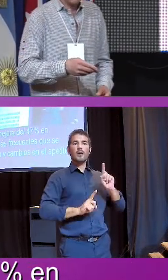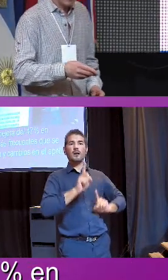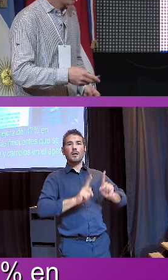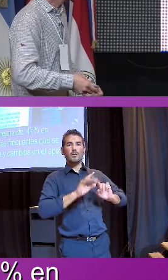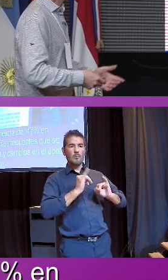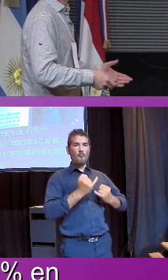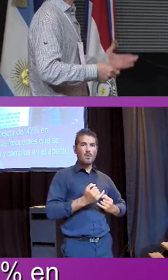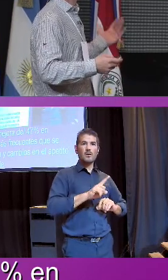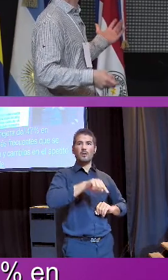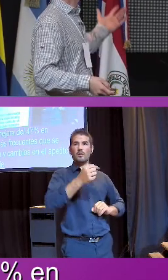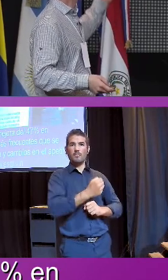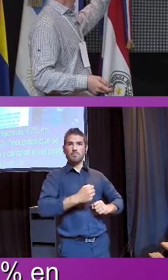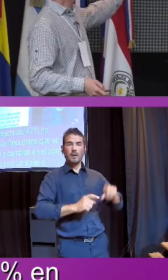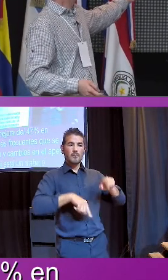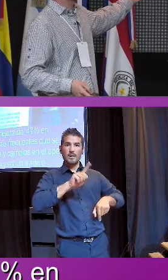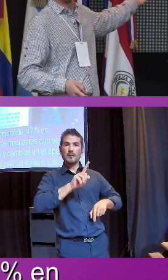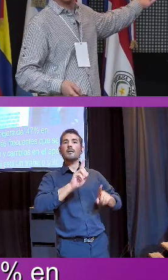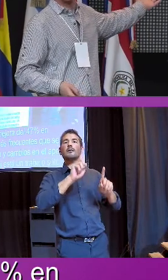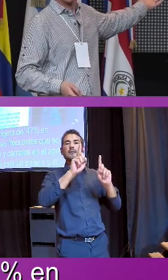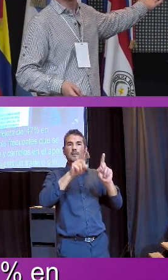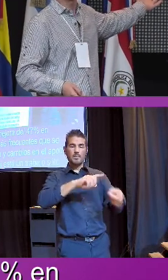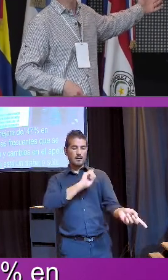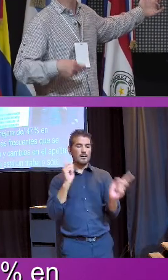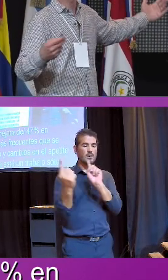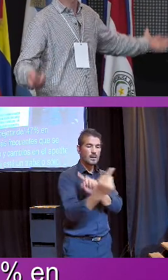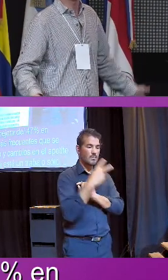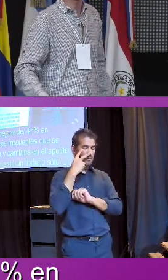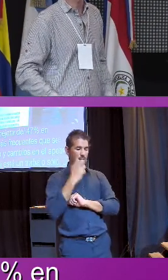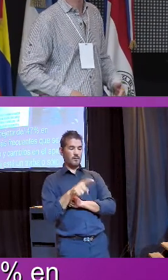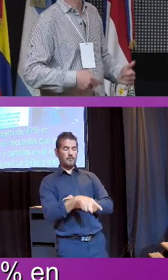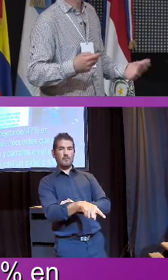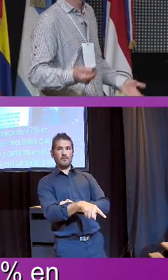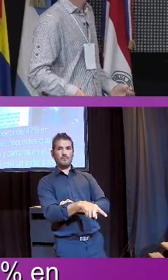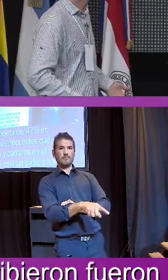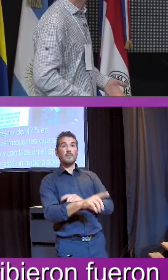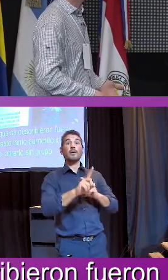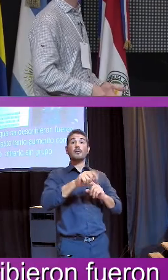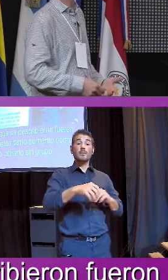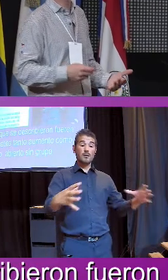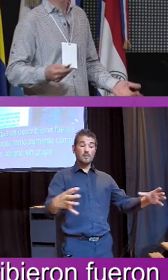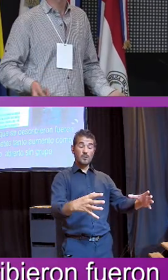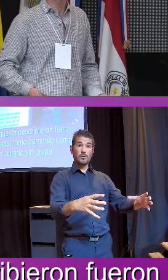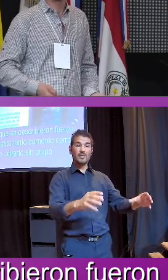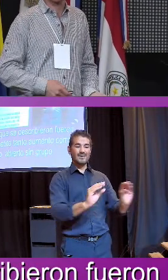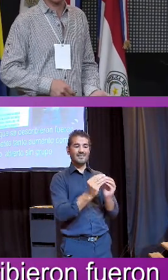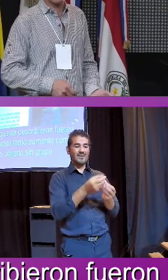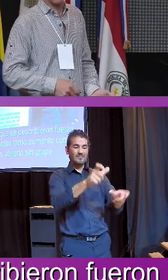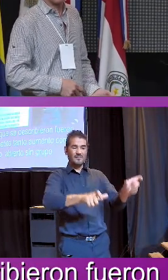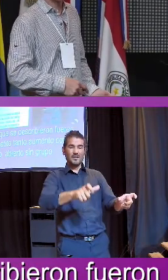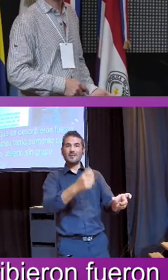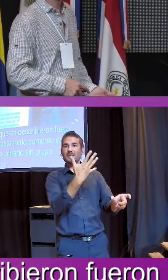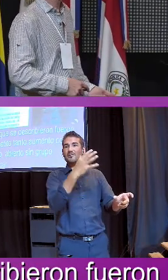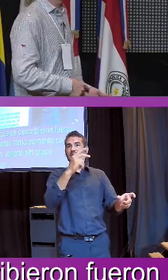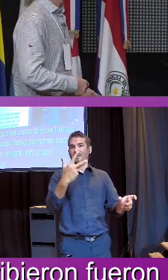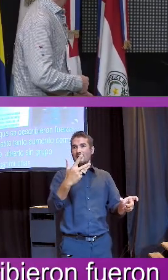¿sí? Esto, un trabajo solo, abierto, sin grupo control, de 53 casos, no permite sacar